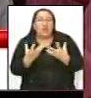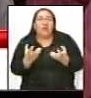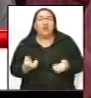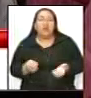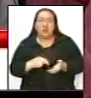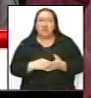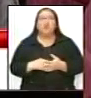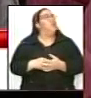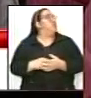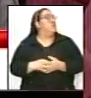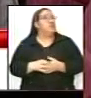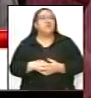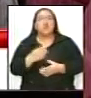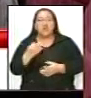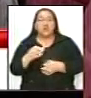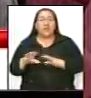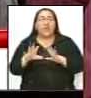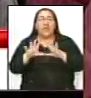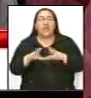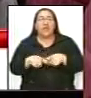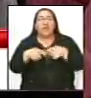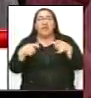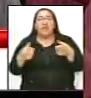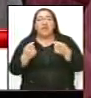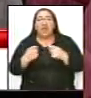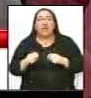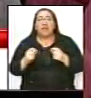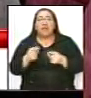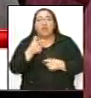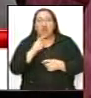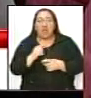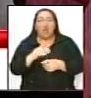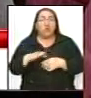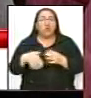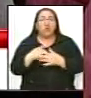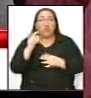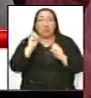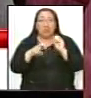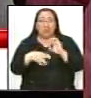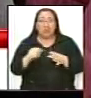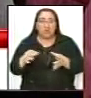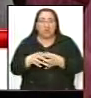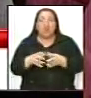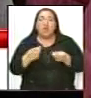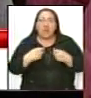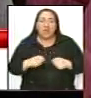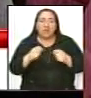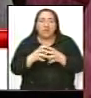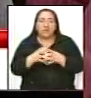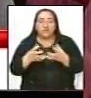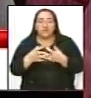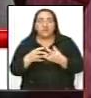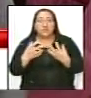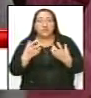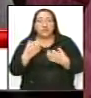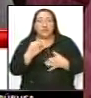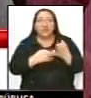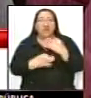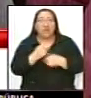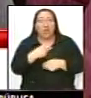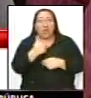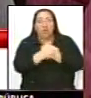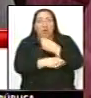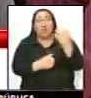de que se haga realidad las 10 plantas de tratamiento, que tiene como una iniciativa privada cofinanciada, que al final es un